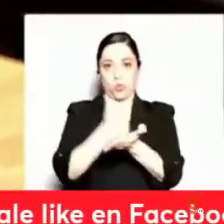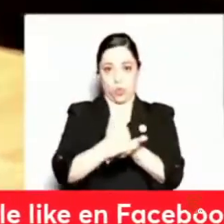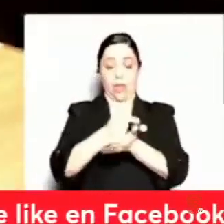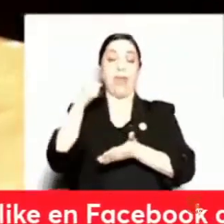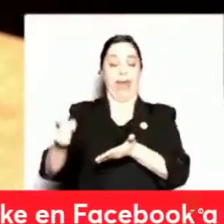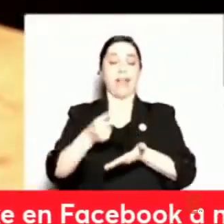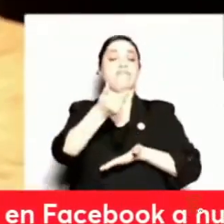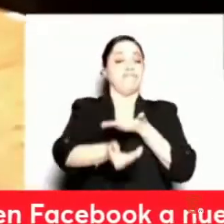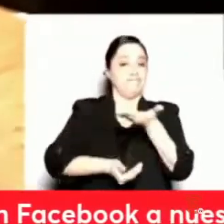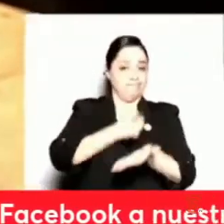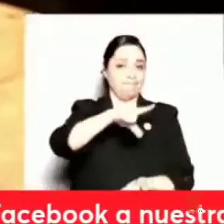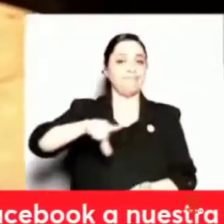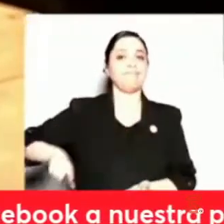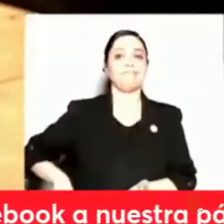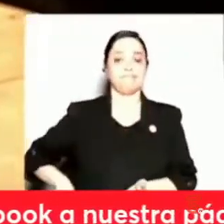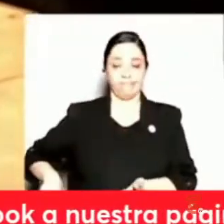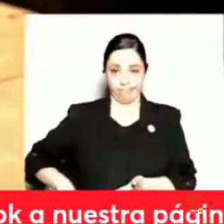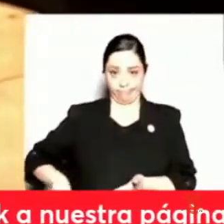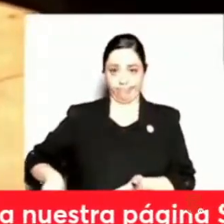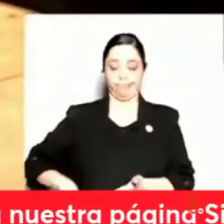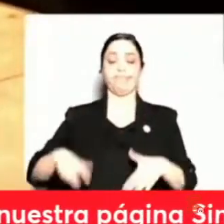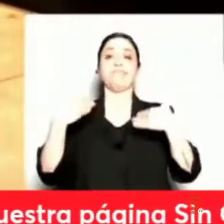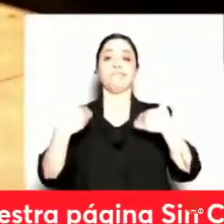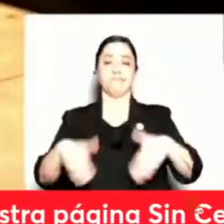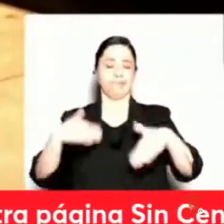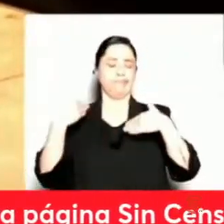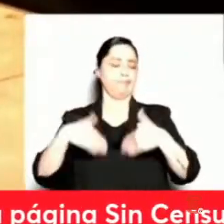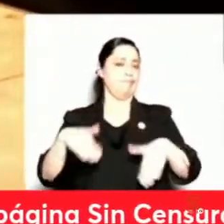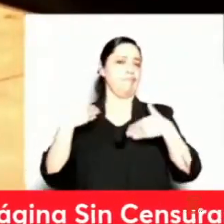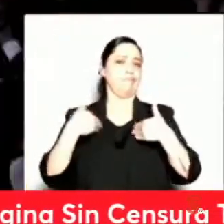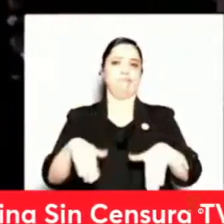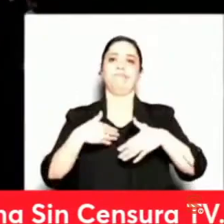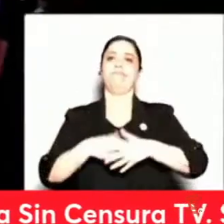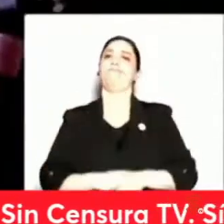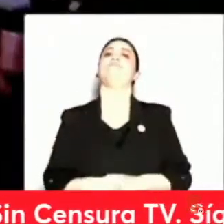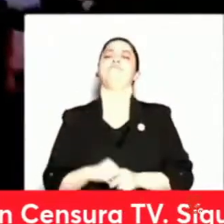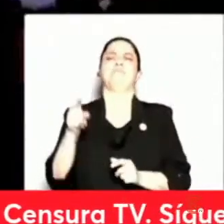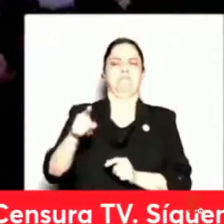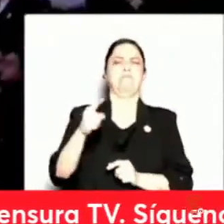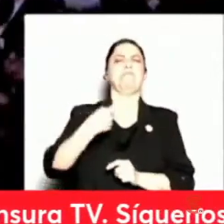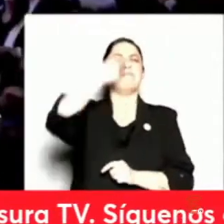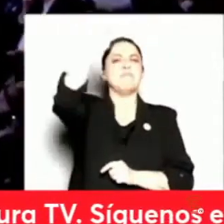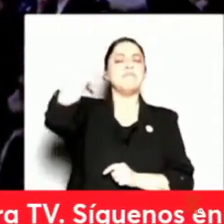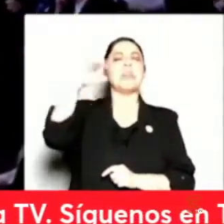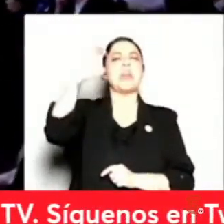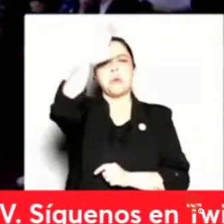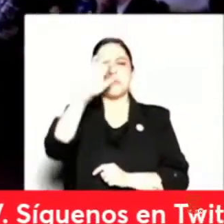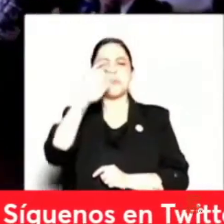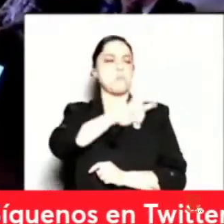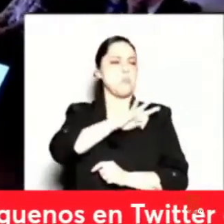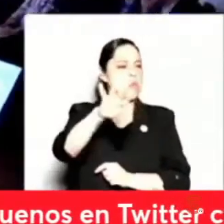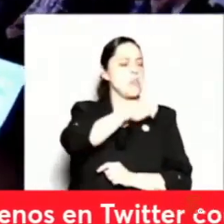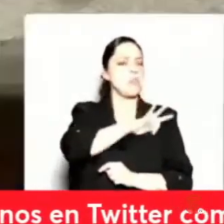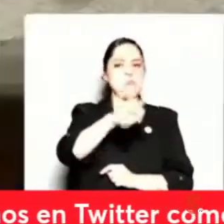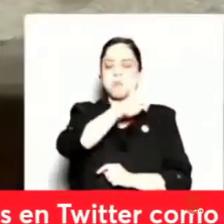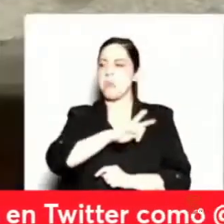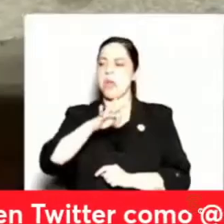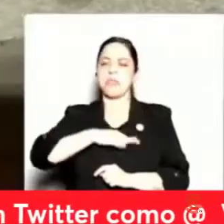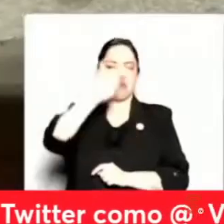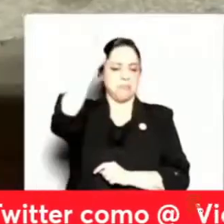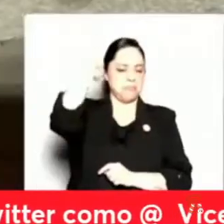servidor público excelente, con conciencia, capacidad, sensibilidad